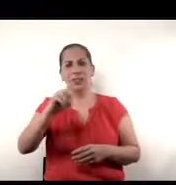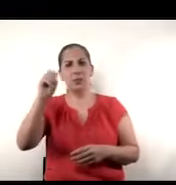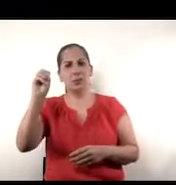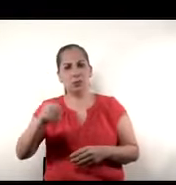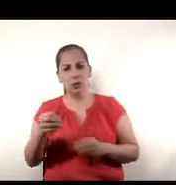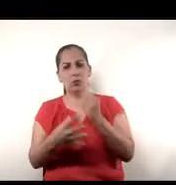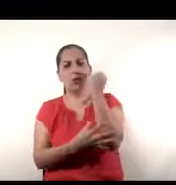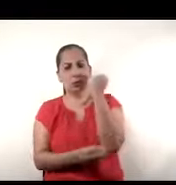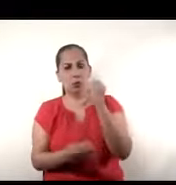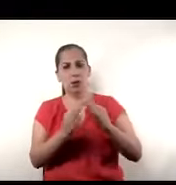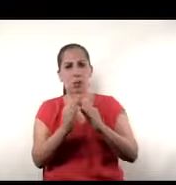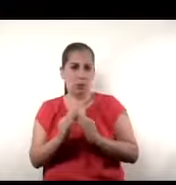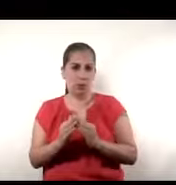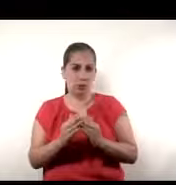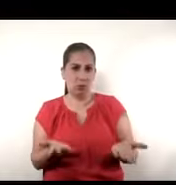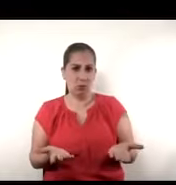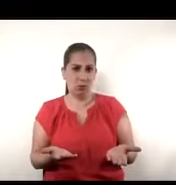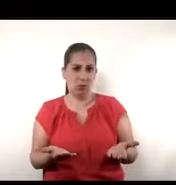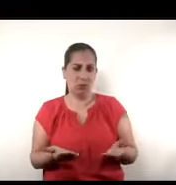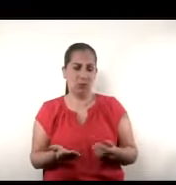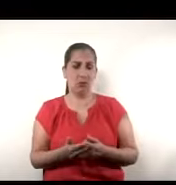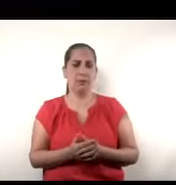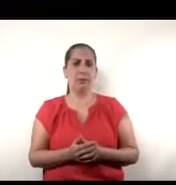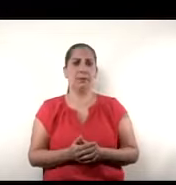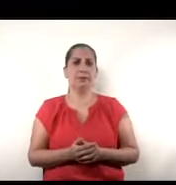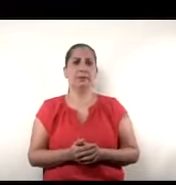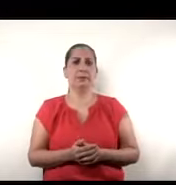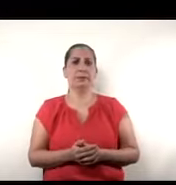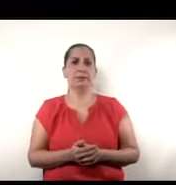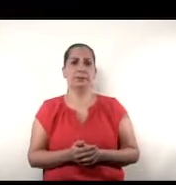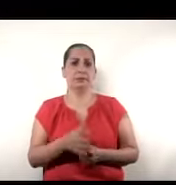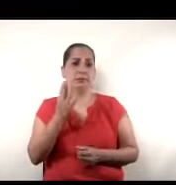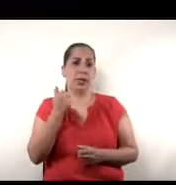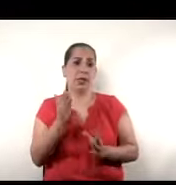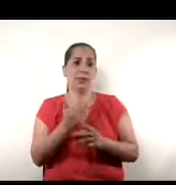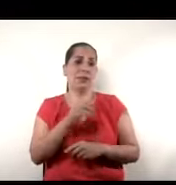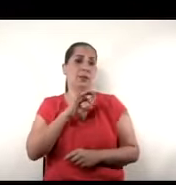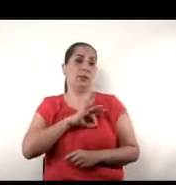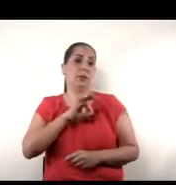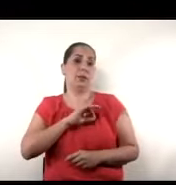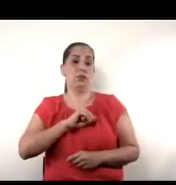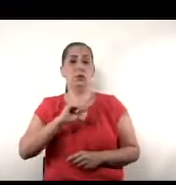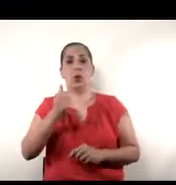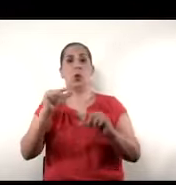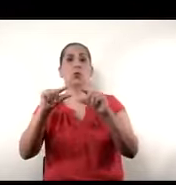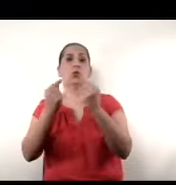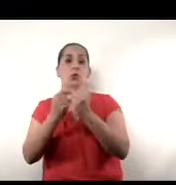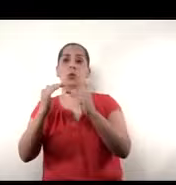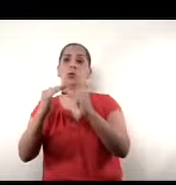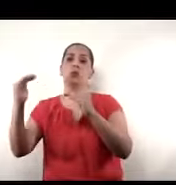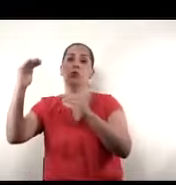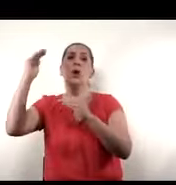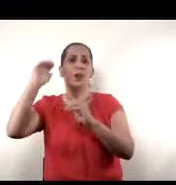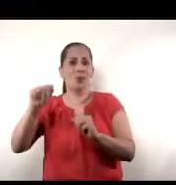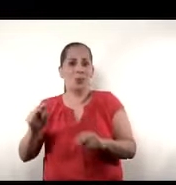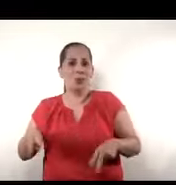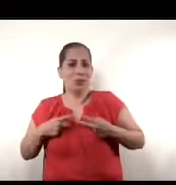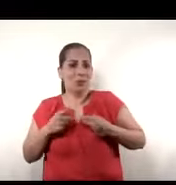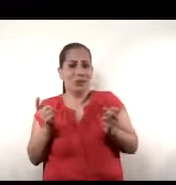población, es decir, a la gente pobre del país, creando beneficios para sectores que podrían sobrevivir sin